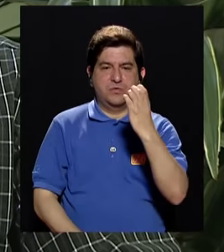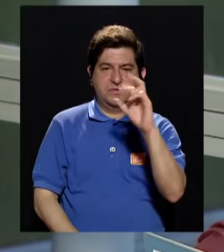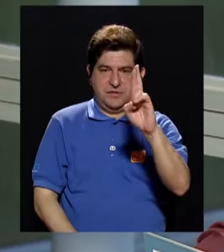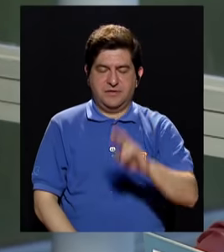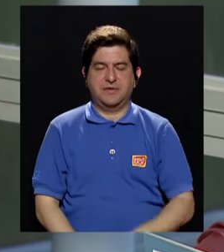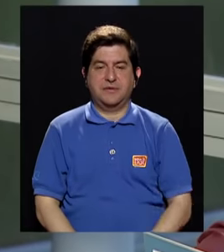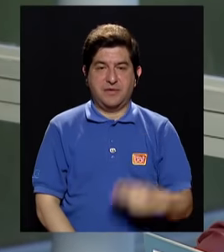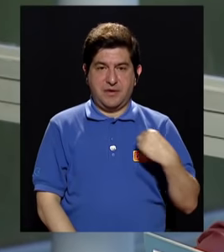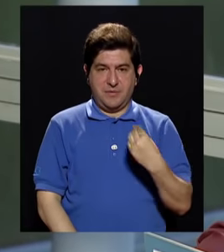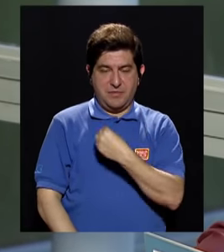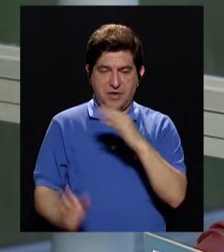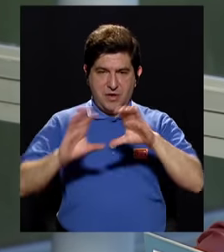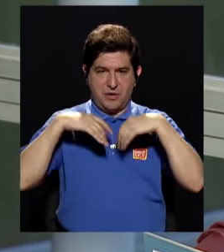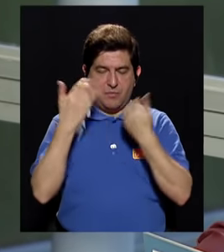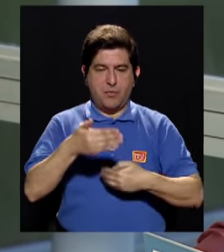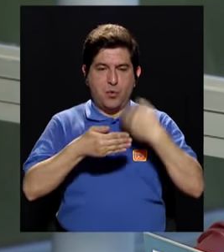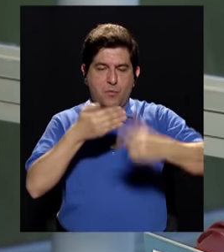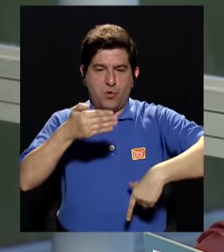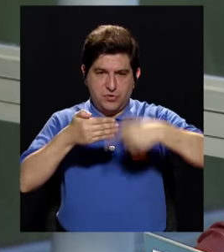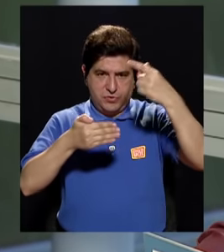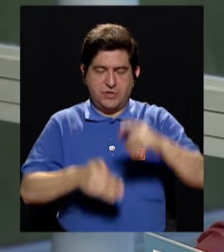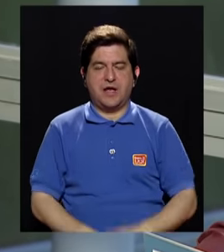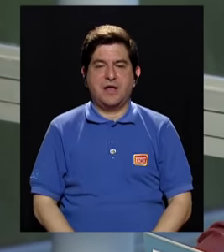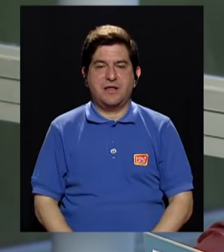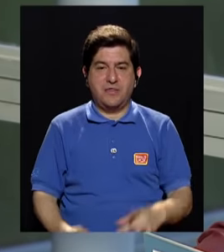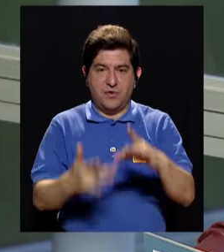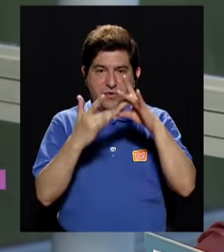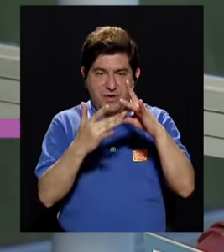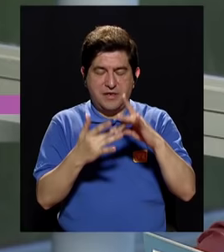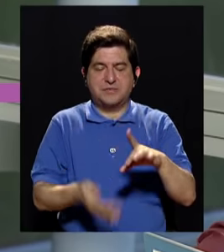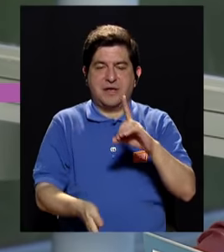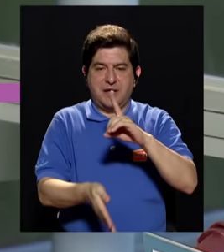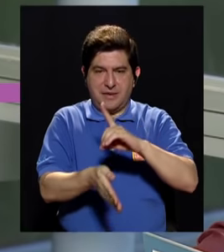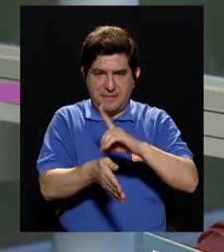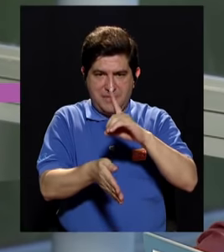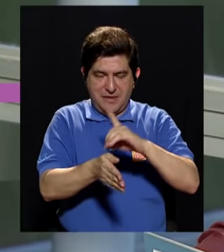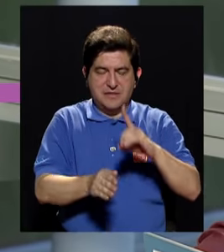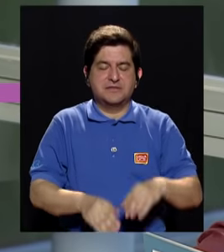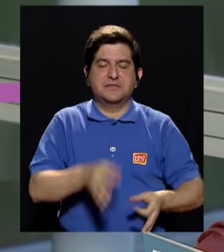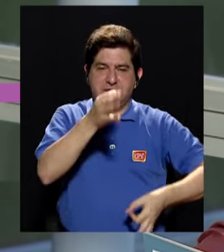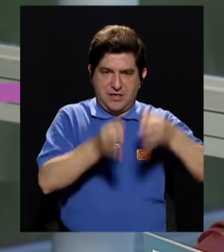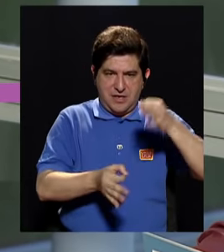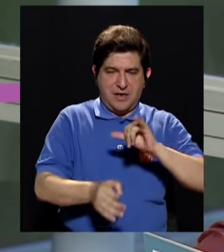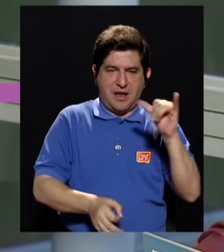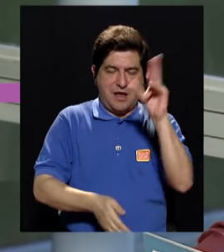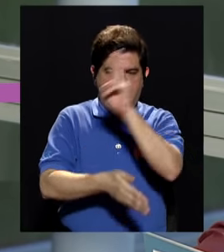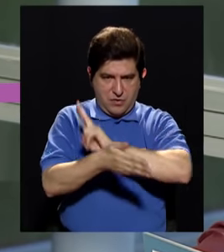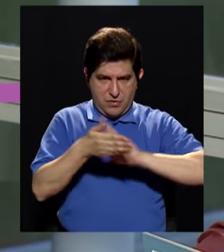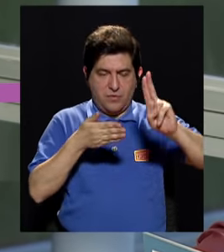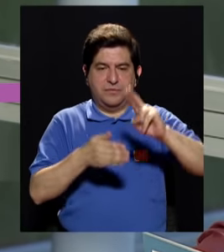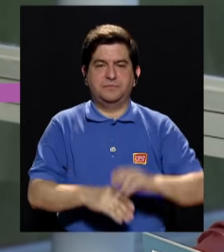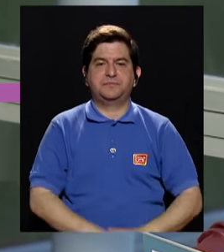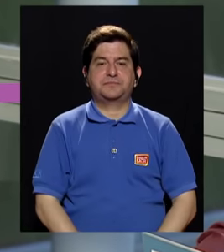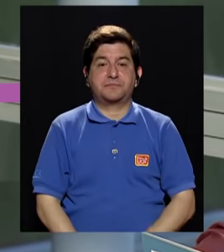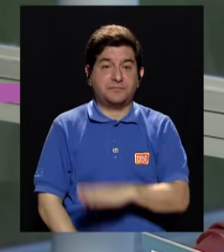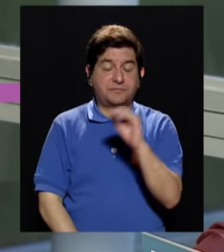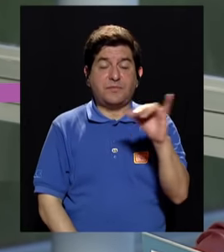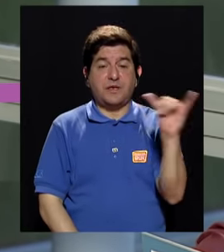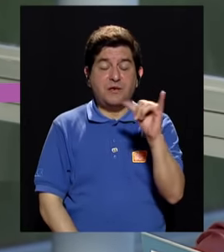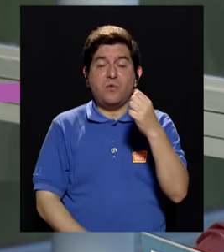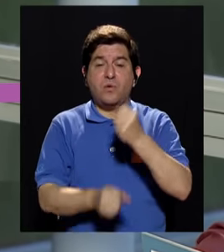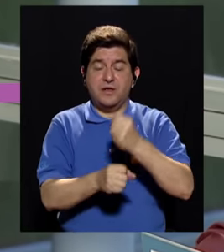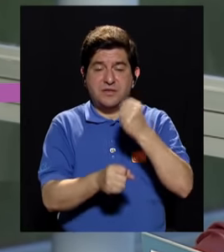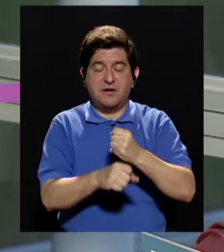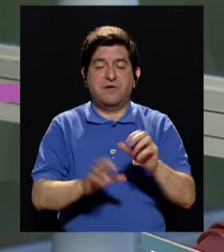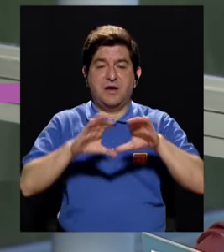Rica miembro de la comisión de posgrado en especialidades médico forense de la misma universidad y